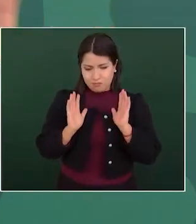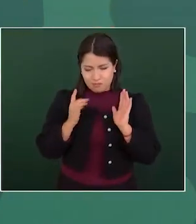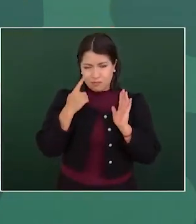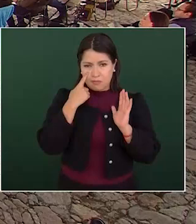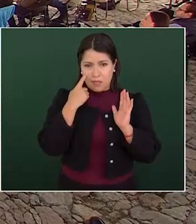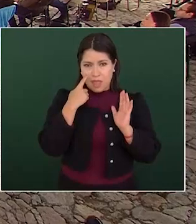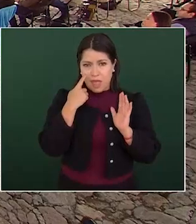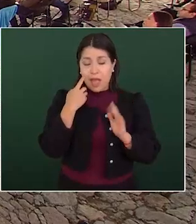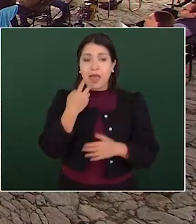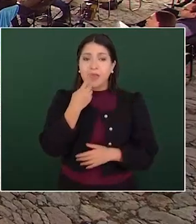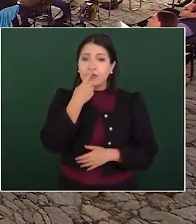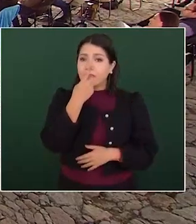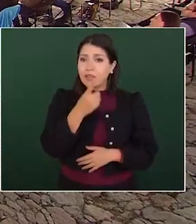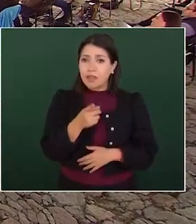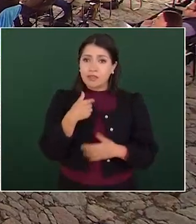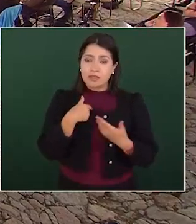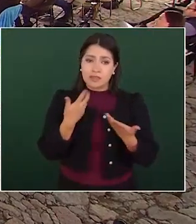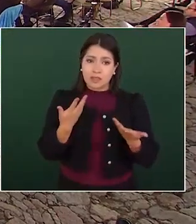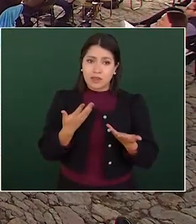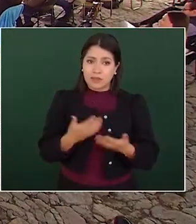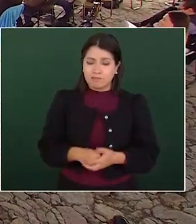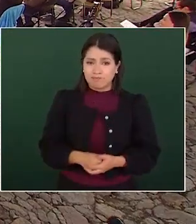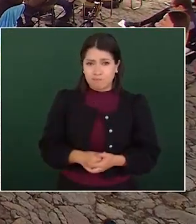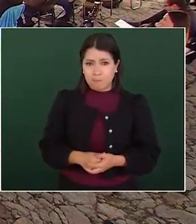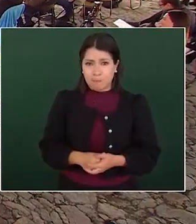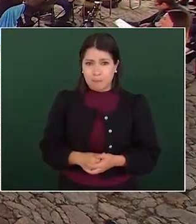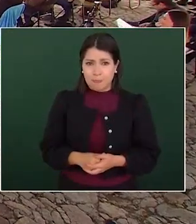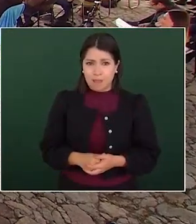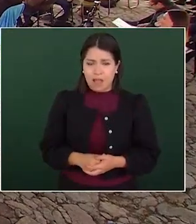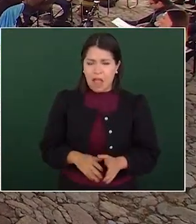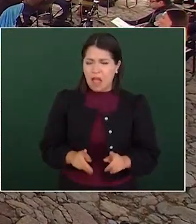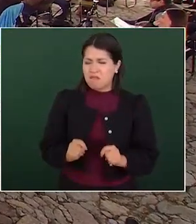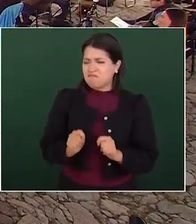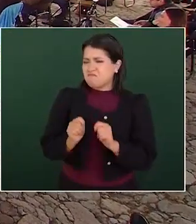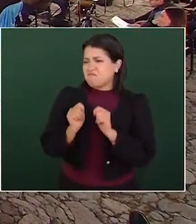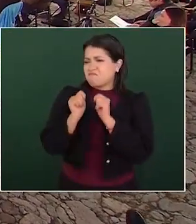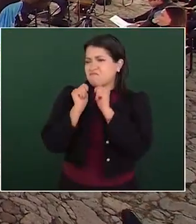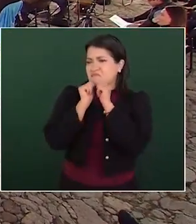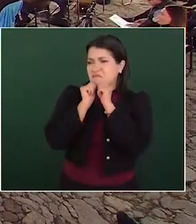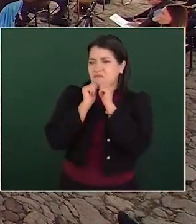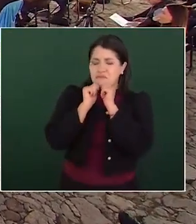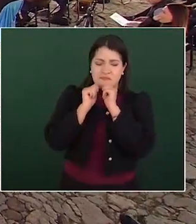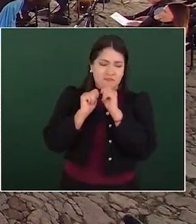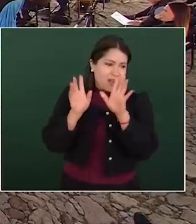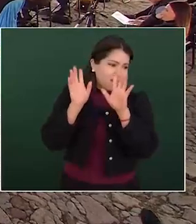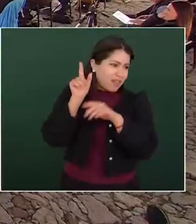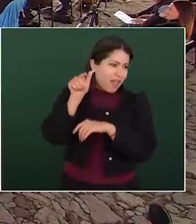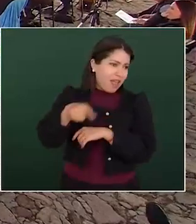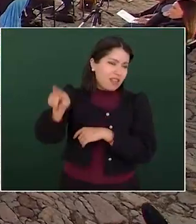nada más decir que nos hacen lo que el viento a Juárez. ¿Y saben por qué?